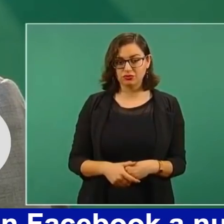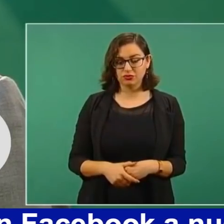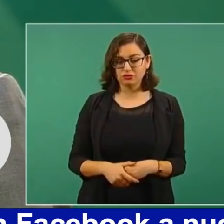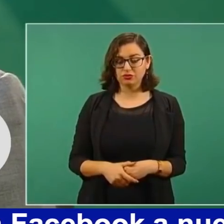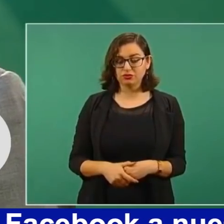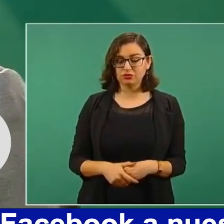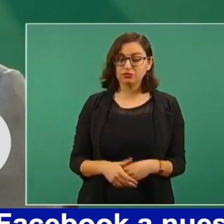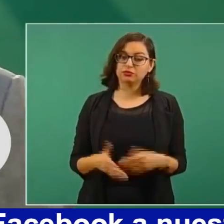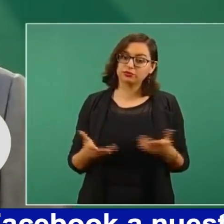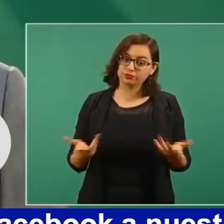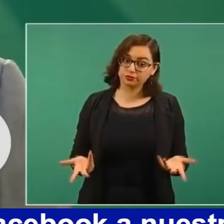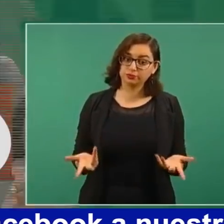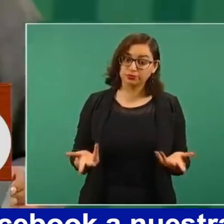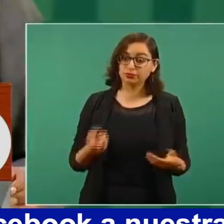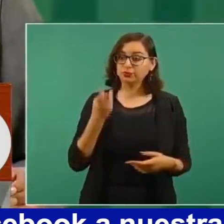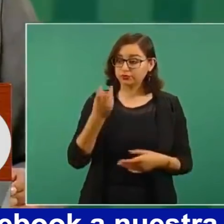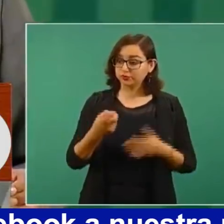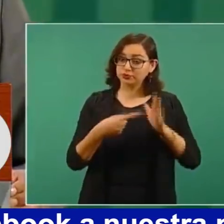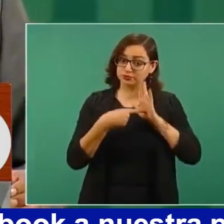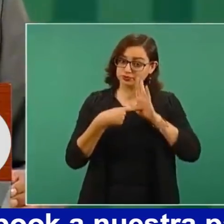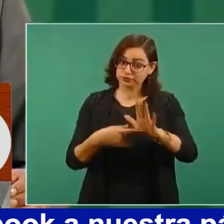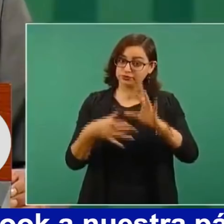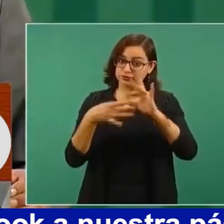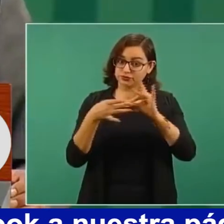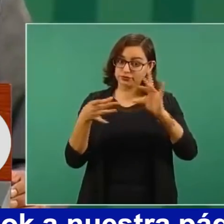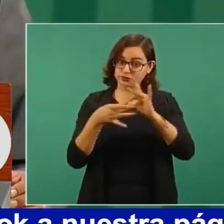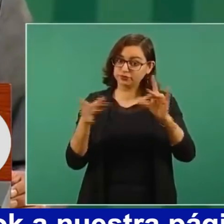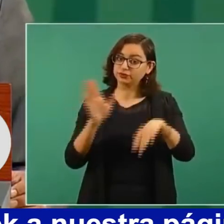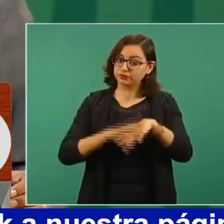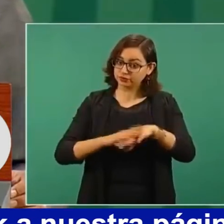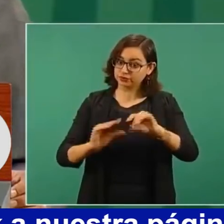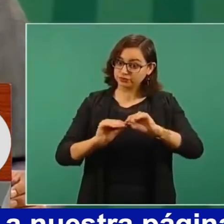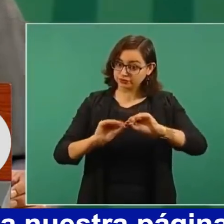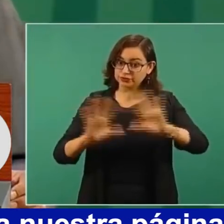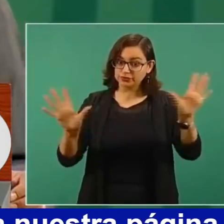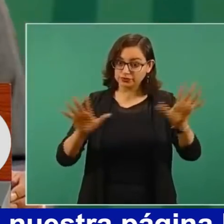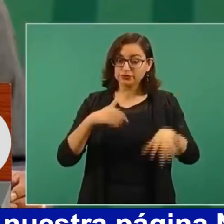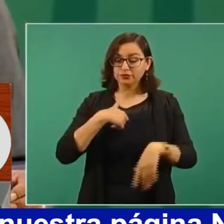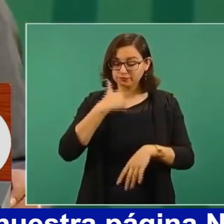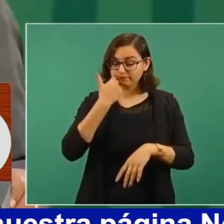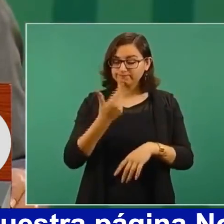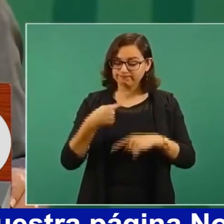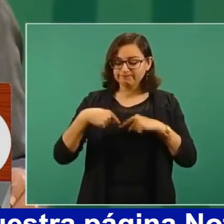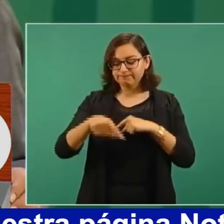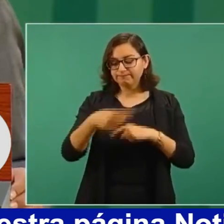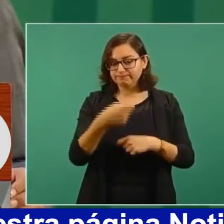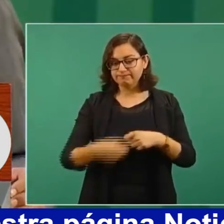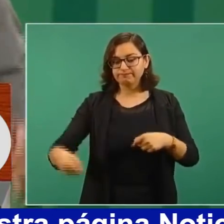Entonces, esto es lo que quería comentar, empezando la semana.